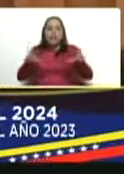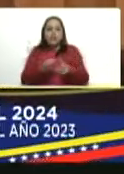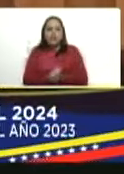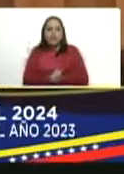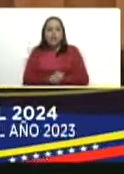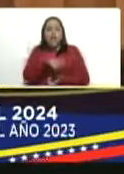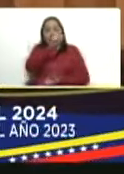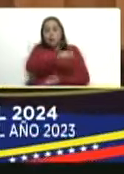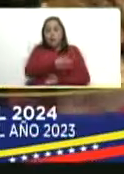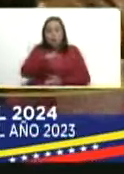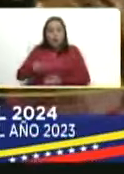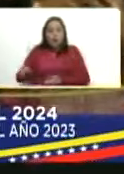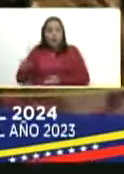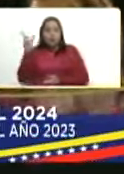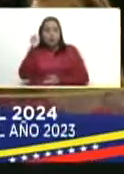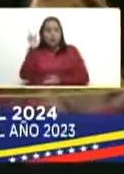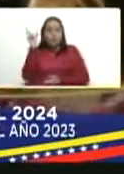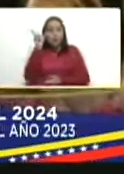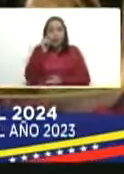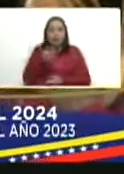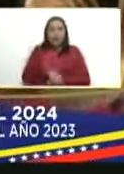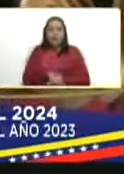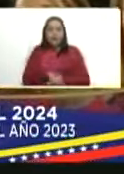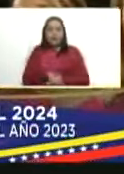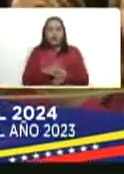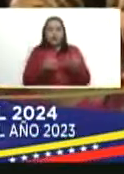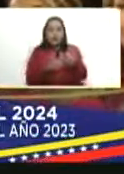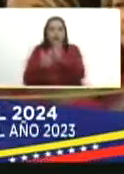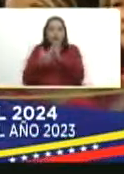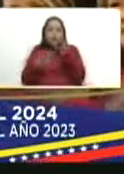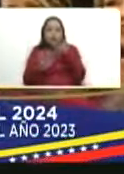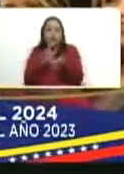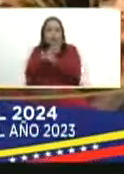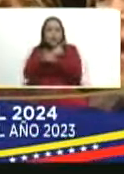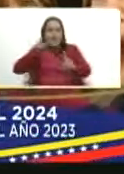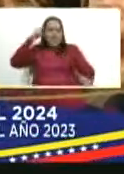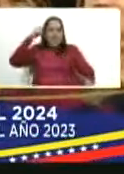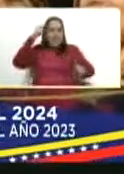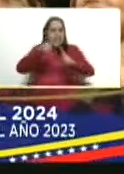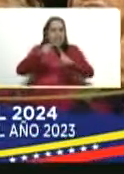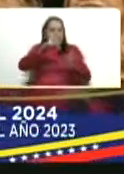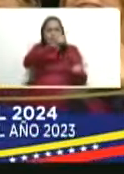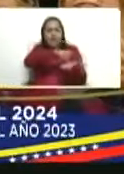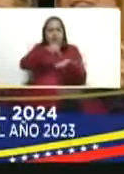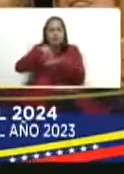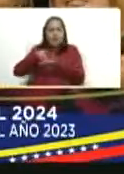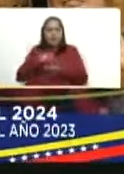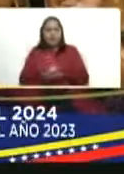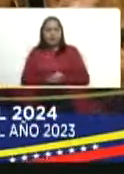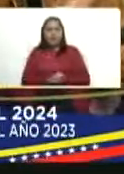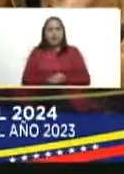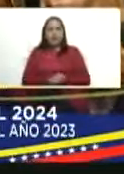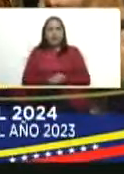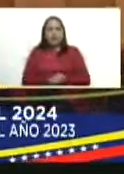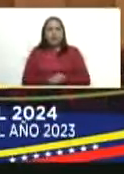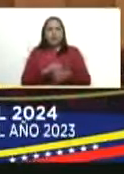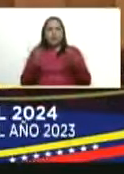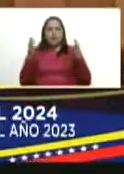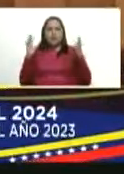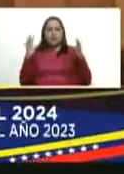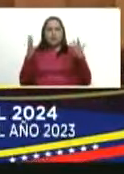los ciudadanos y ciudadanas como expresión de la democracia directa, participativa y protagónica.